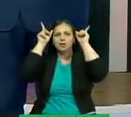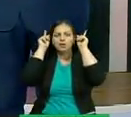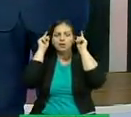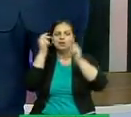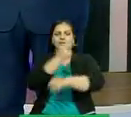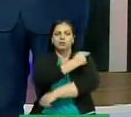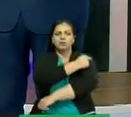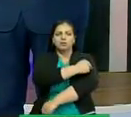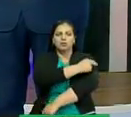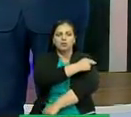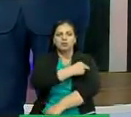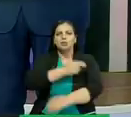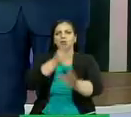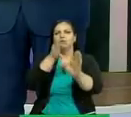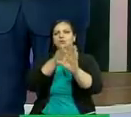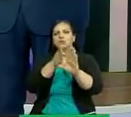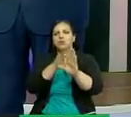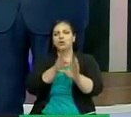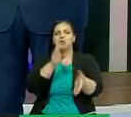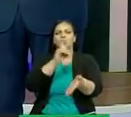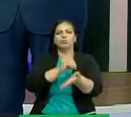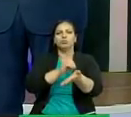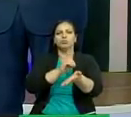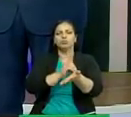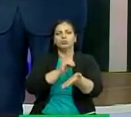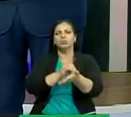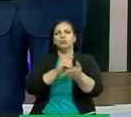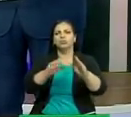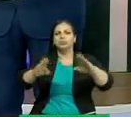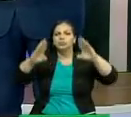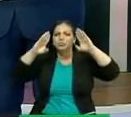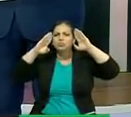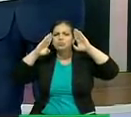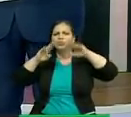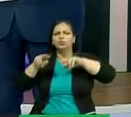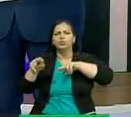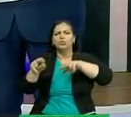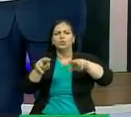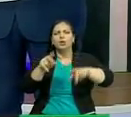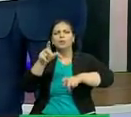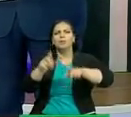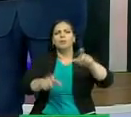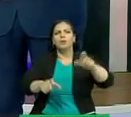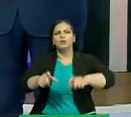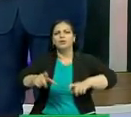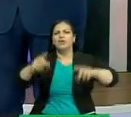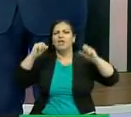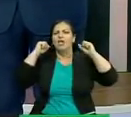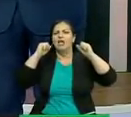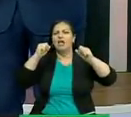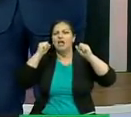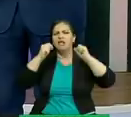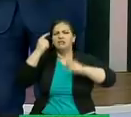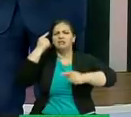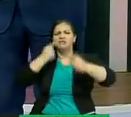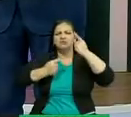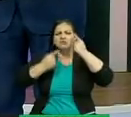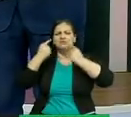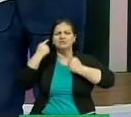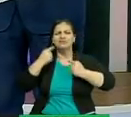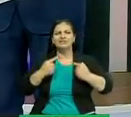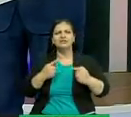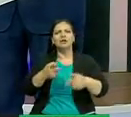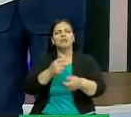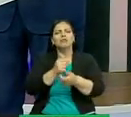como docentes atendieron a más de 120 personas heridas durante los 11 días de manifestaciones. Lo hicieron con